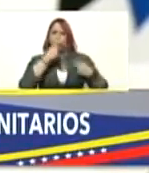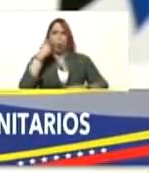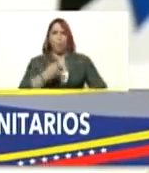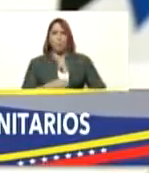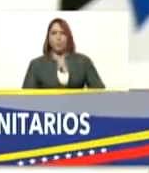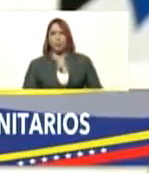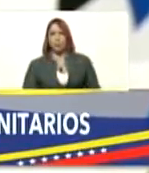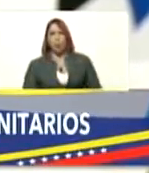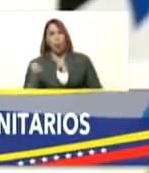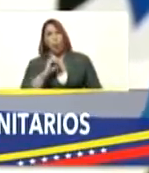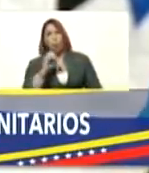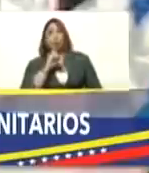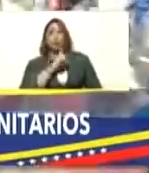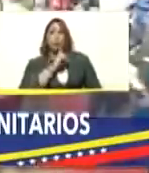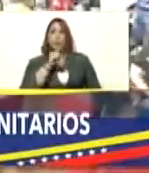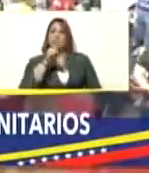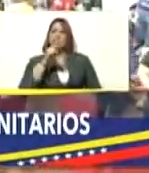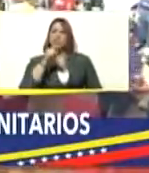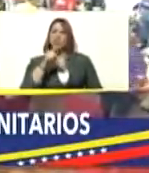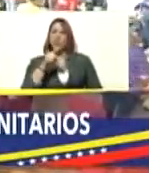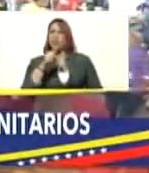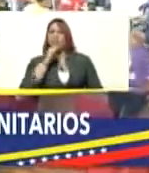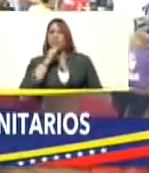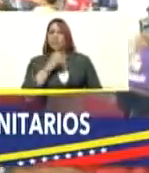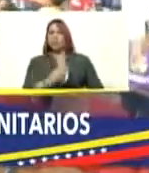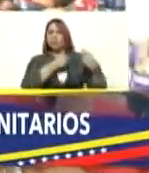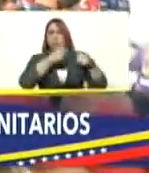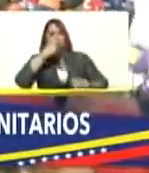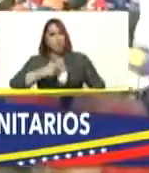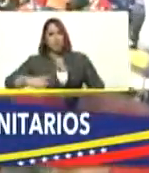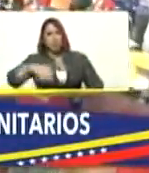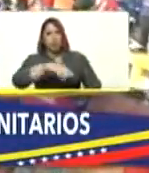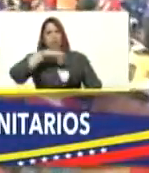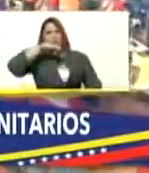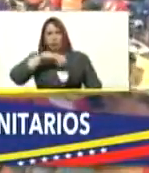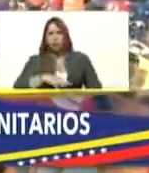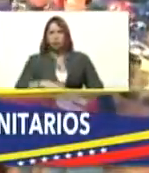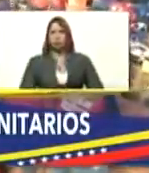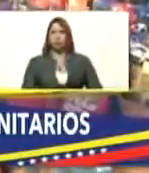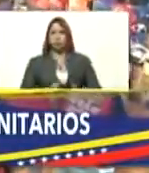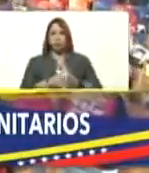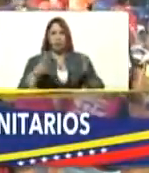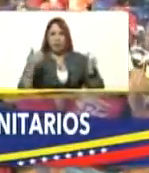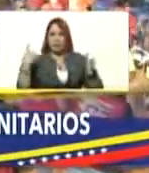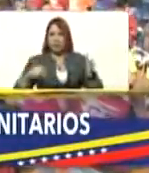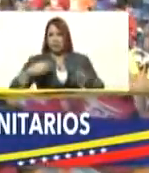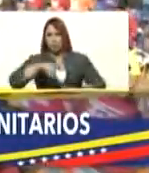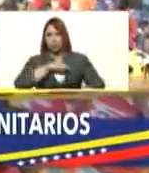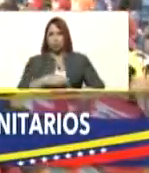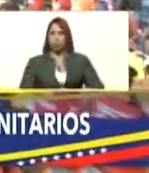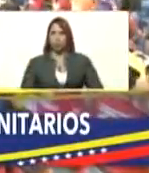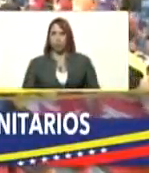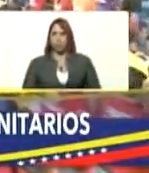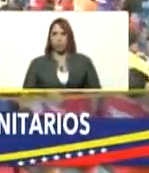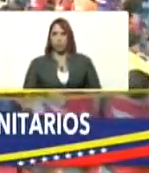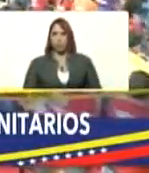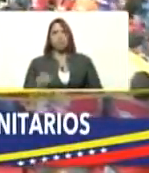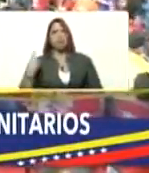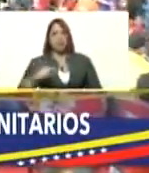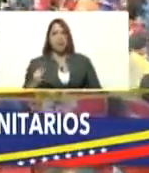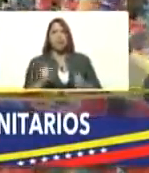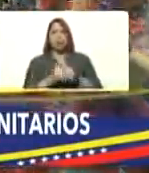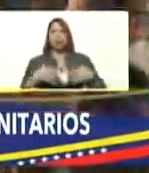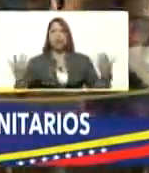de un nombre. Esto depende de un pueblo, de la historia grande que tenemos nosotros. ¿Tenemos con